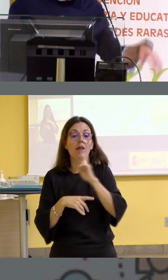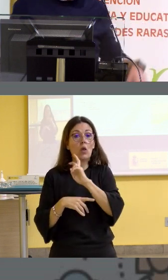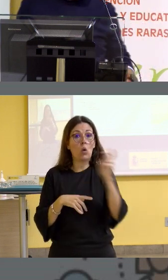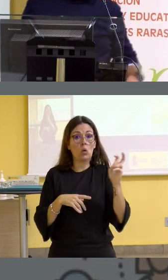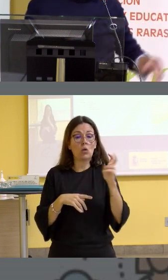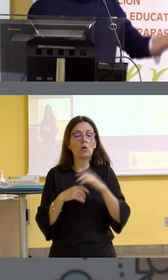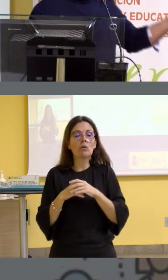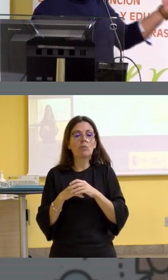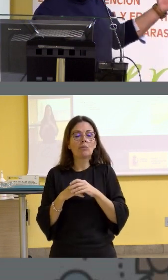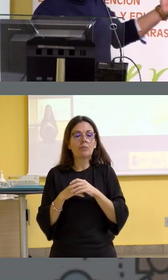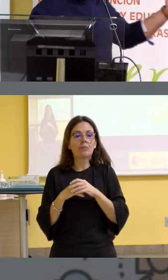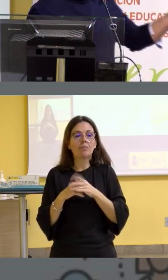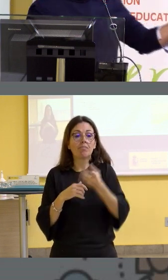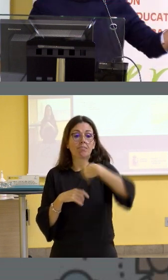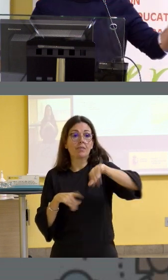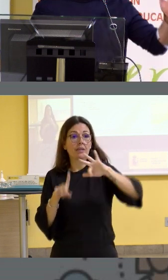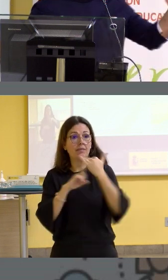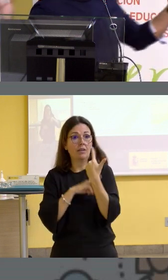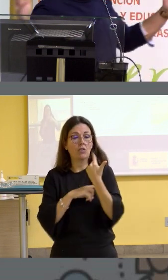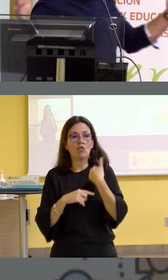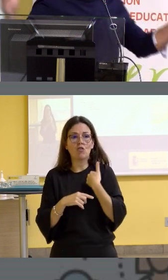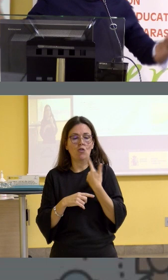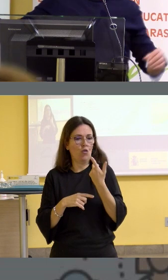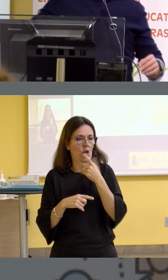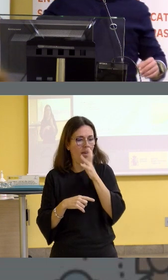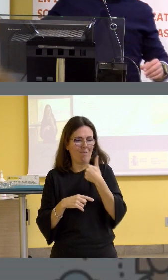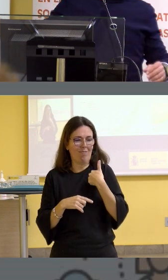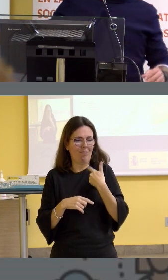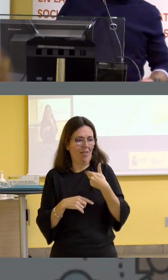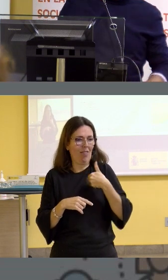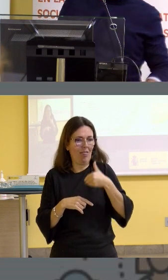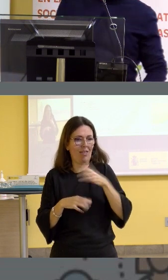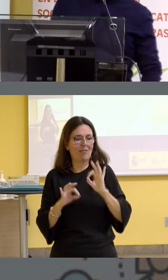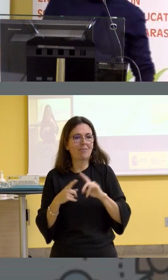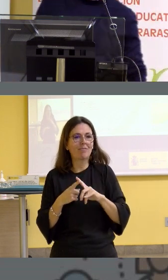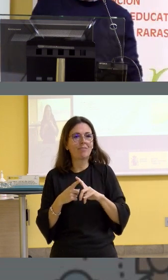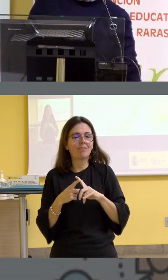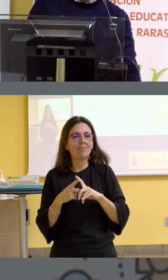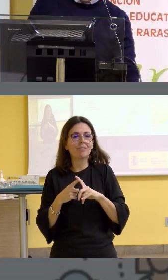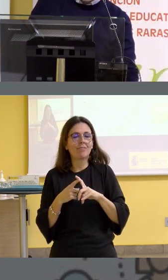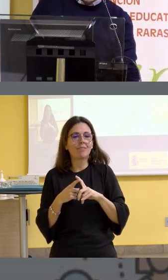extremo, en vuestro caso, yo soy malísimo en esto, derecho,